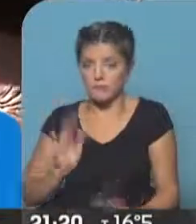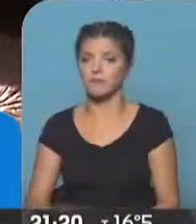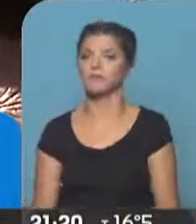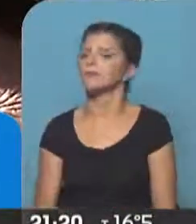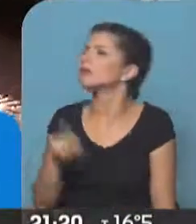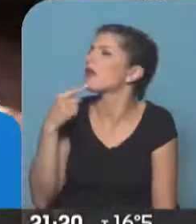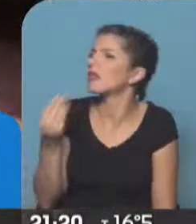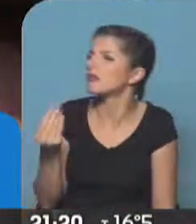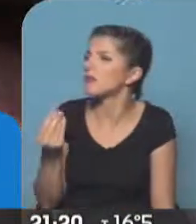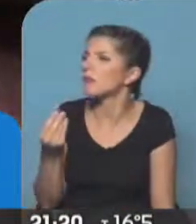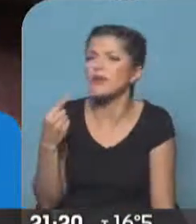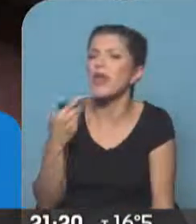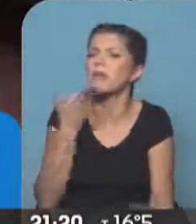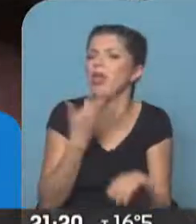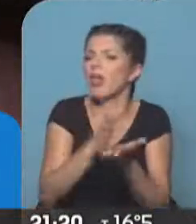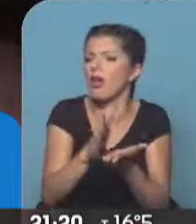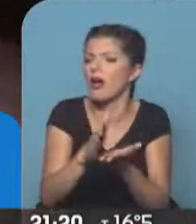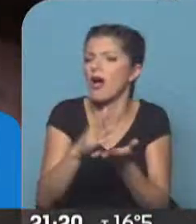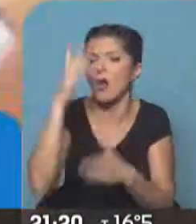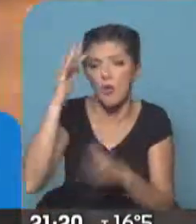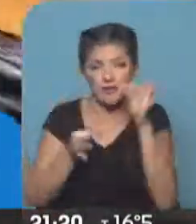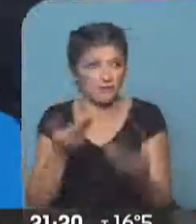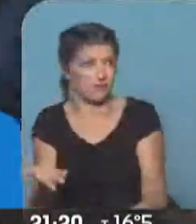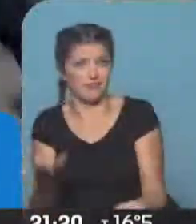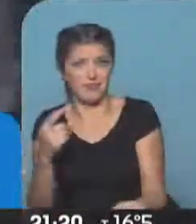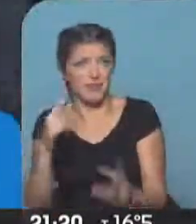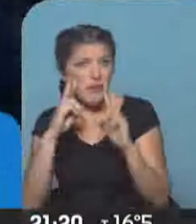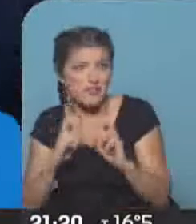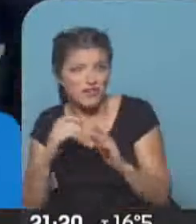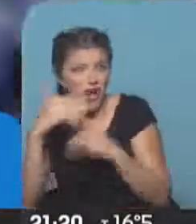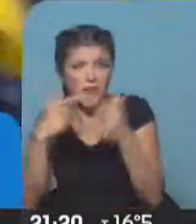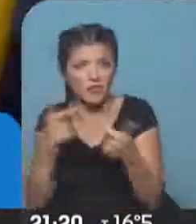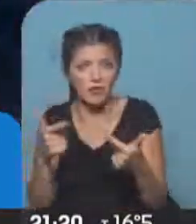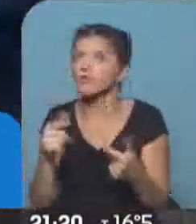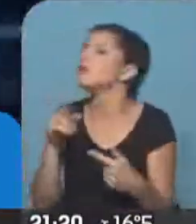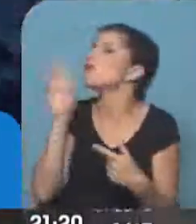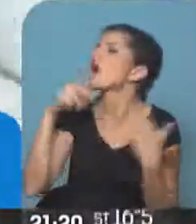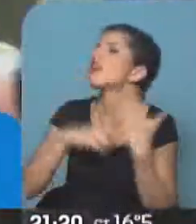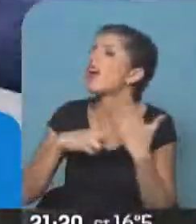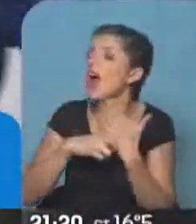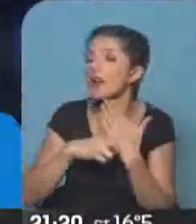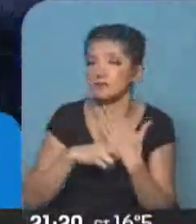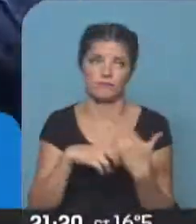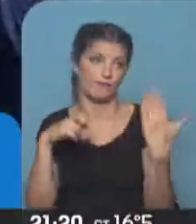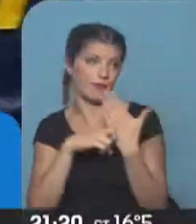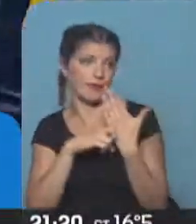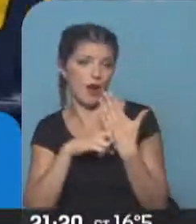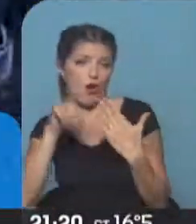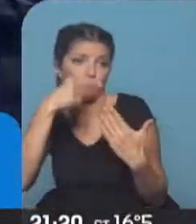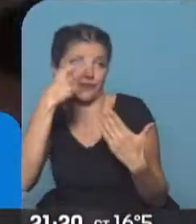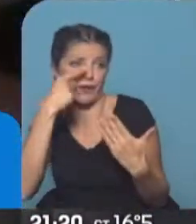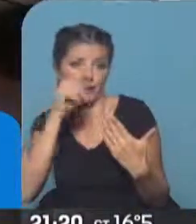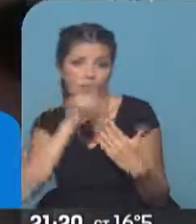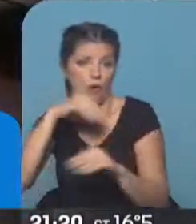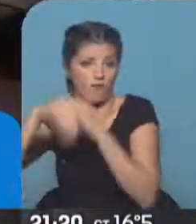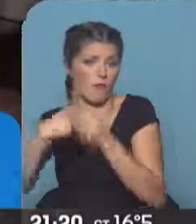vista el motivo, que no se está haciendo nada, o sea, no avanza la investigación. ¿Y la fiscal? Claramente está a favor de otros intereses, no de los nuestros.